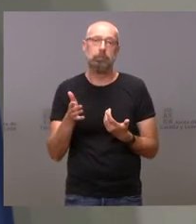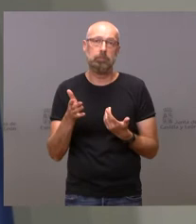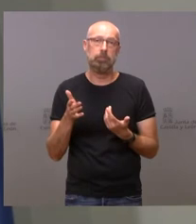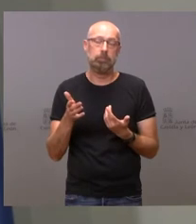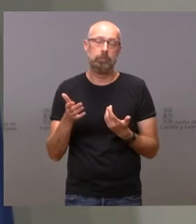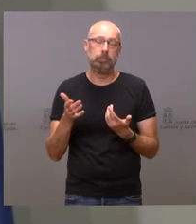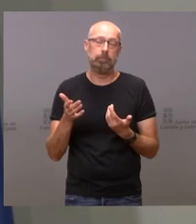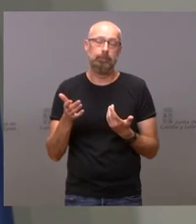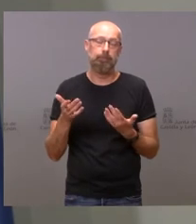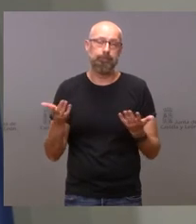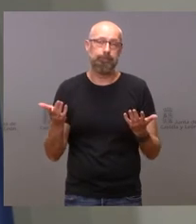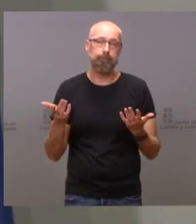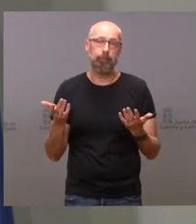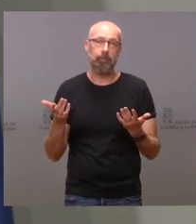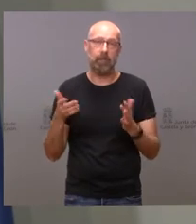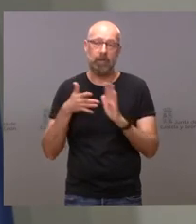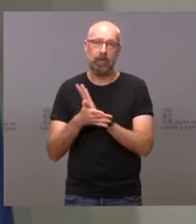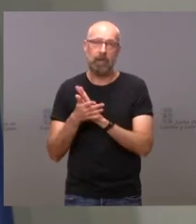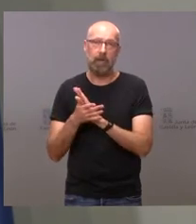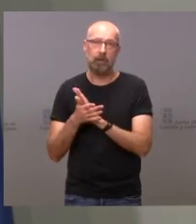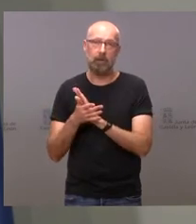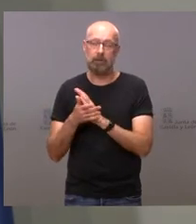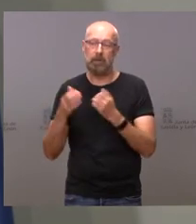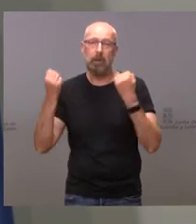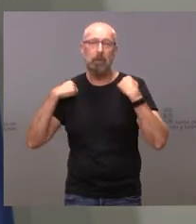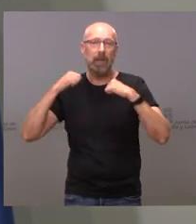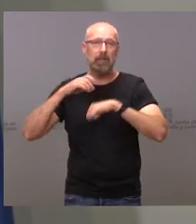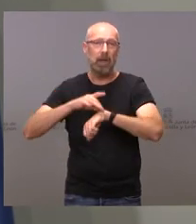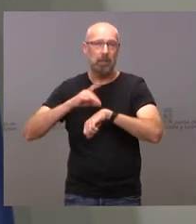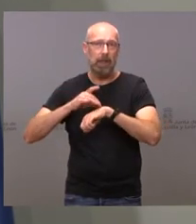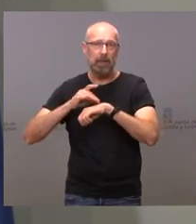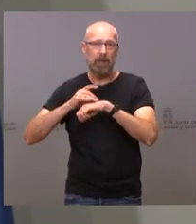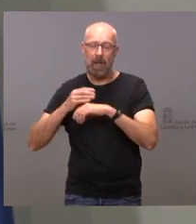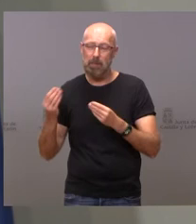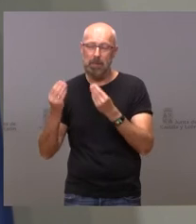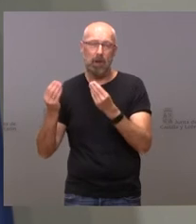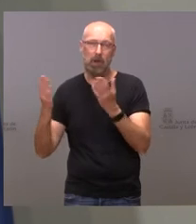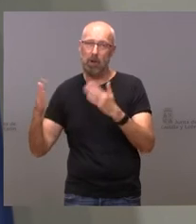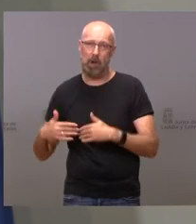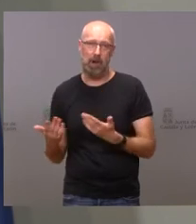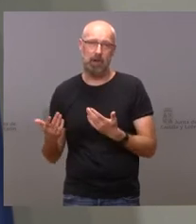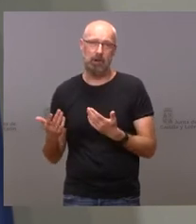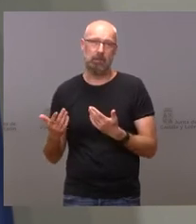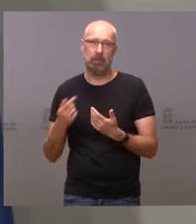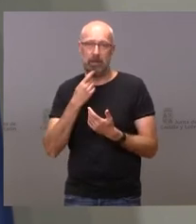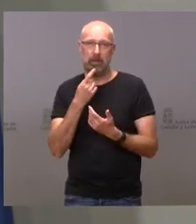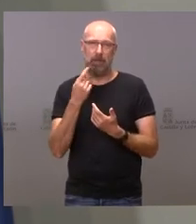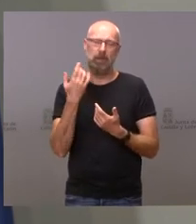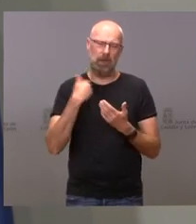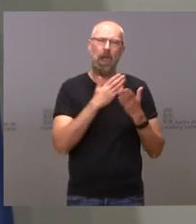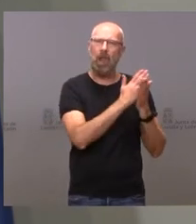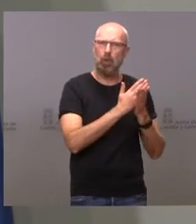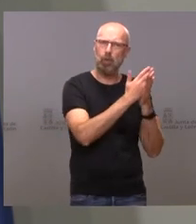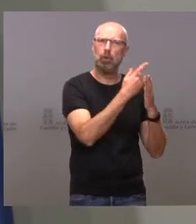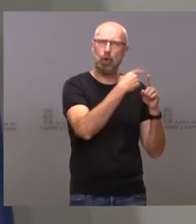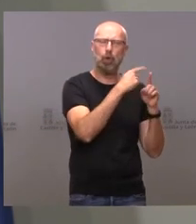favorece la mejora permanente de la práctica médica. Hay estudios que dicen que esto influye en los